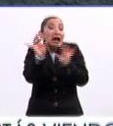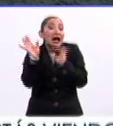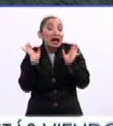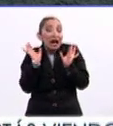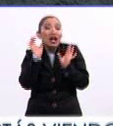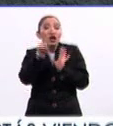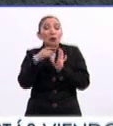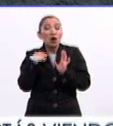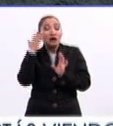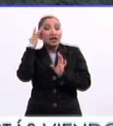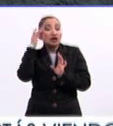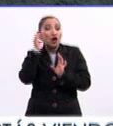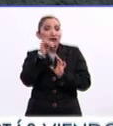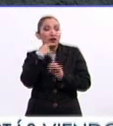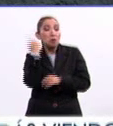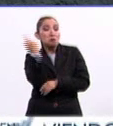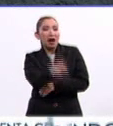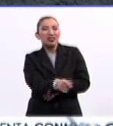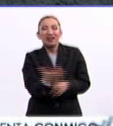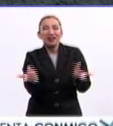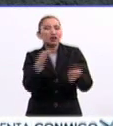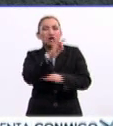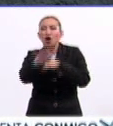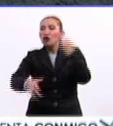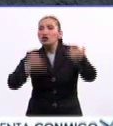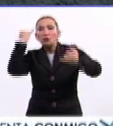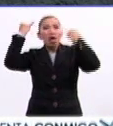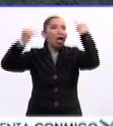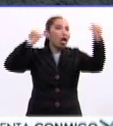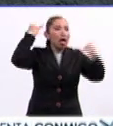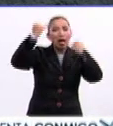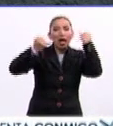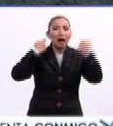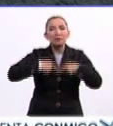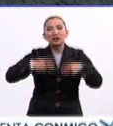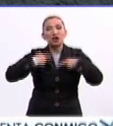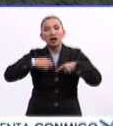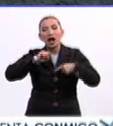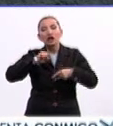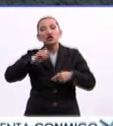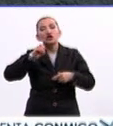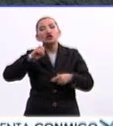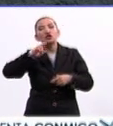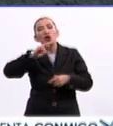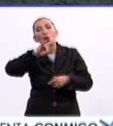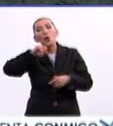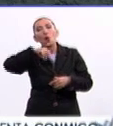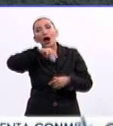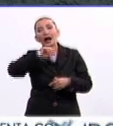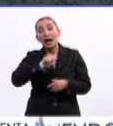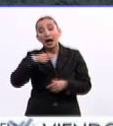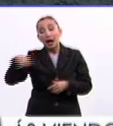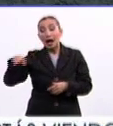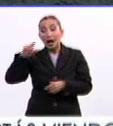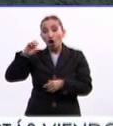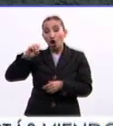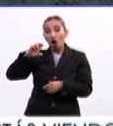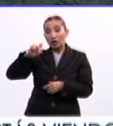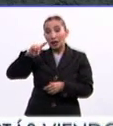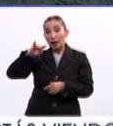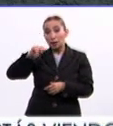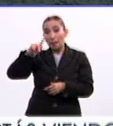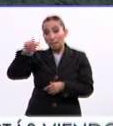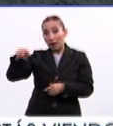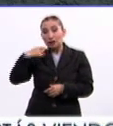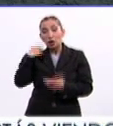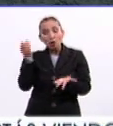dicho de todo el mundo quiere construir el personaje que quiere ver. Entonces, claro, Octavio Paz nos legó un personaje de Sor Juana que a